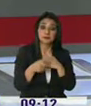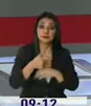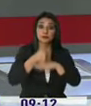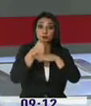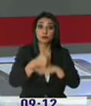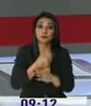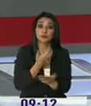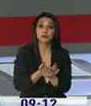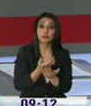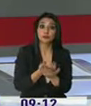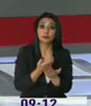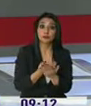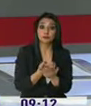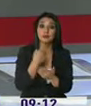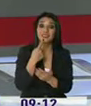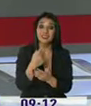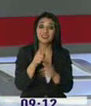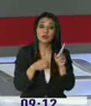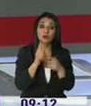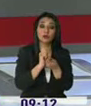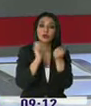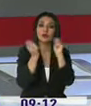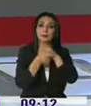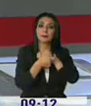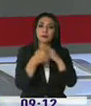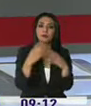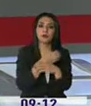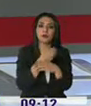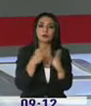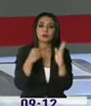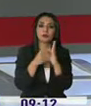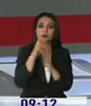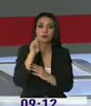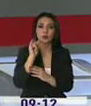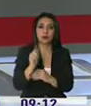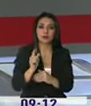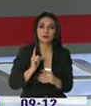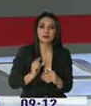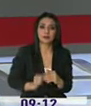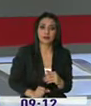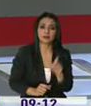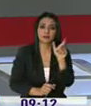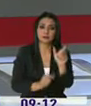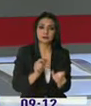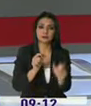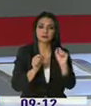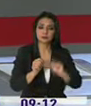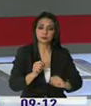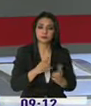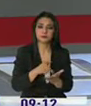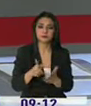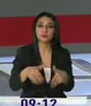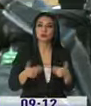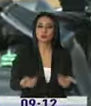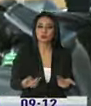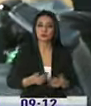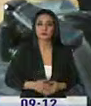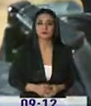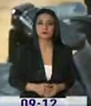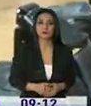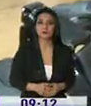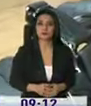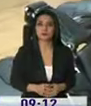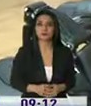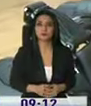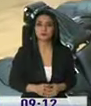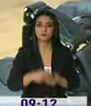autoridades económicas detallaron algunos cambios en el cálculo del impuesto a la renta de las personas naturales. Miremos. Fue en rueda de